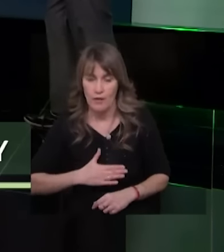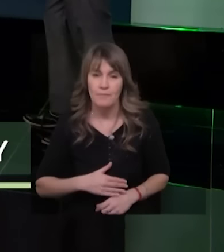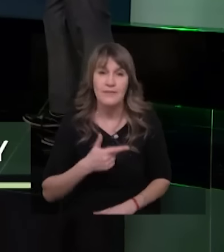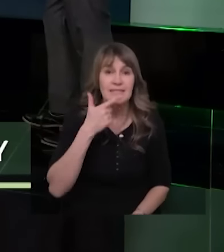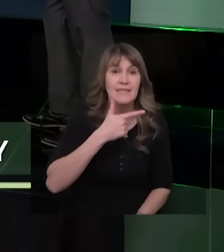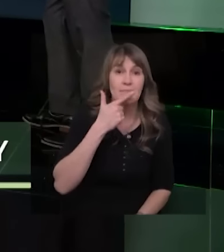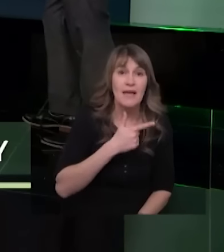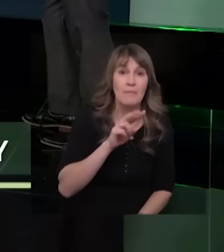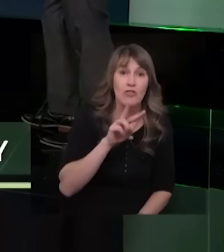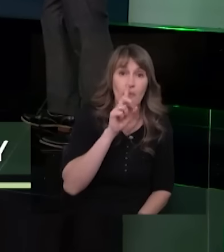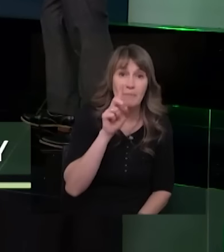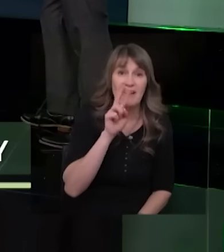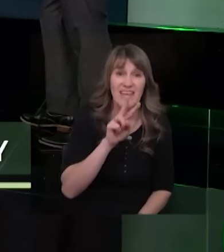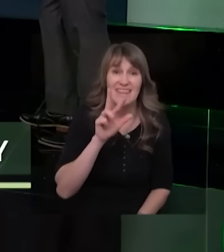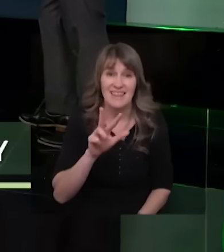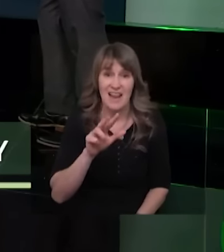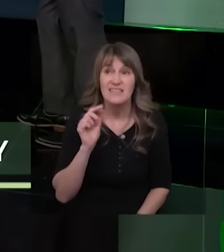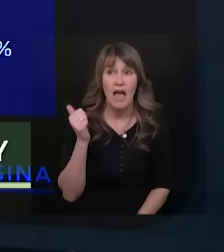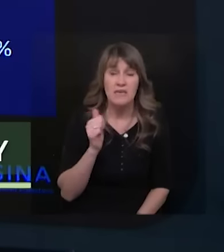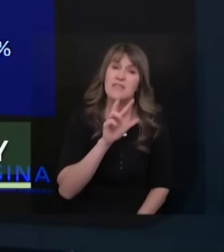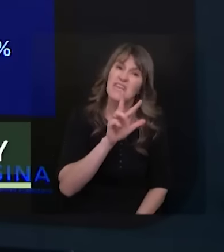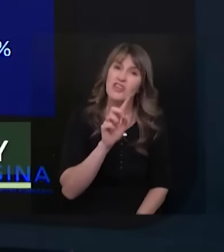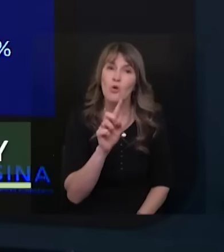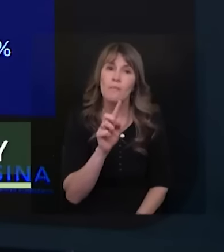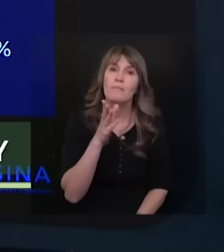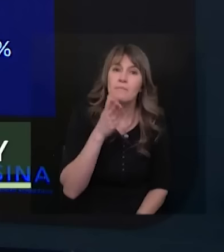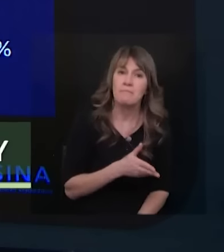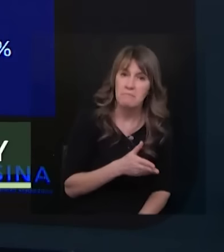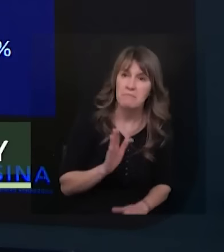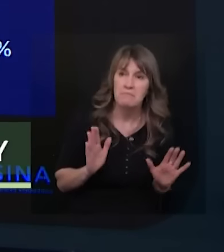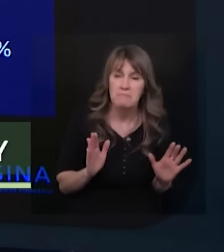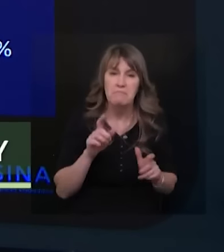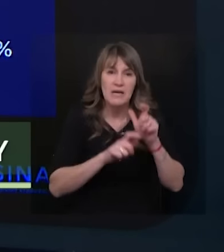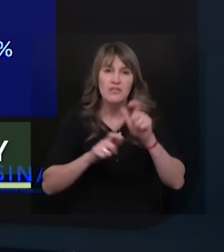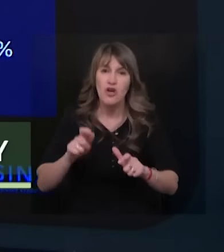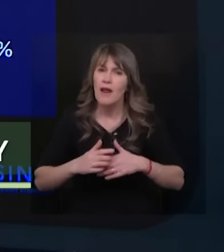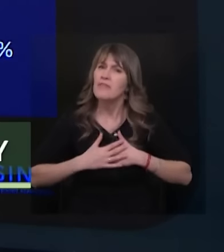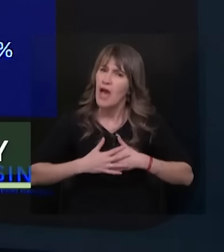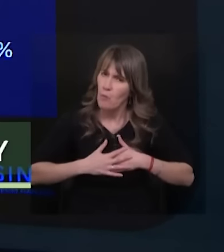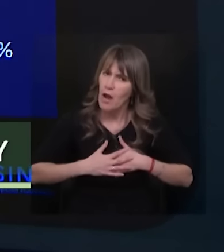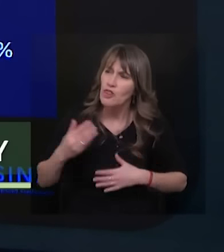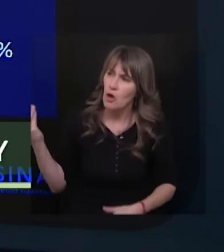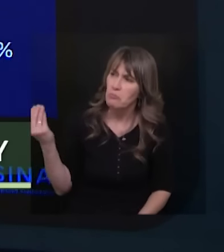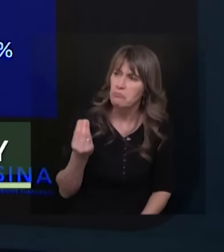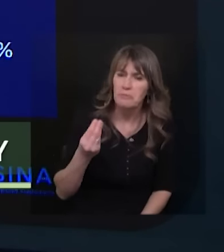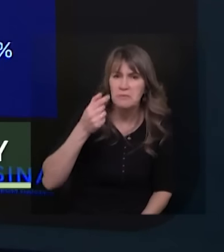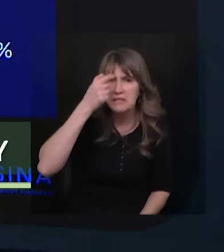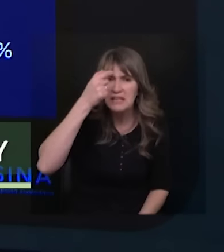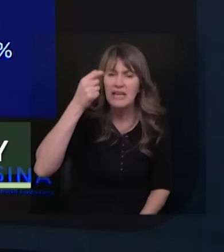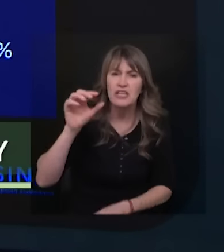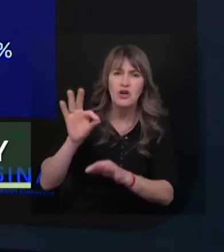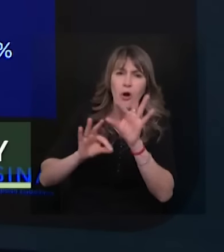del 23 teníamos un 31 por de la ciudadanía que estaba de acuerdo con que Marcelo